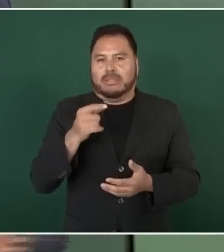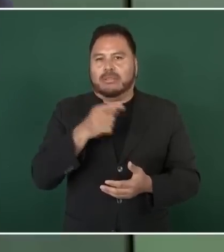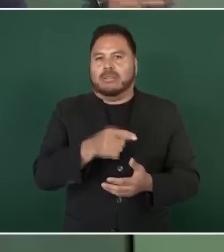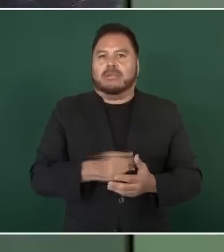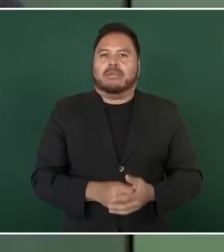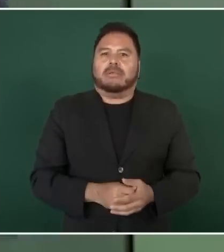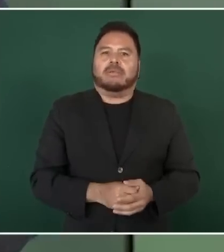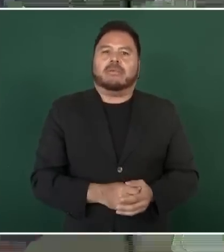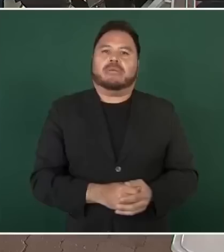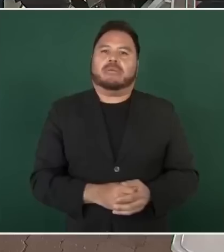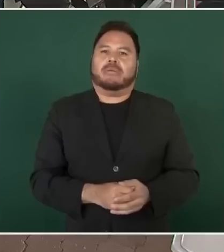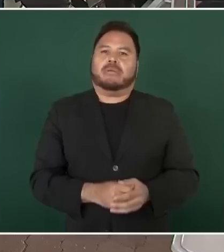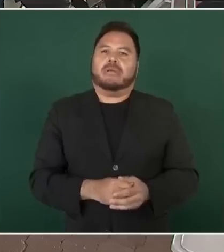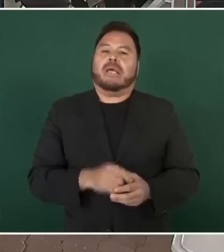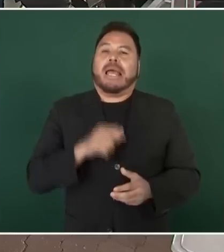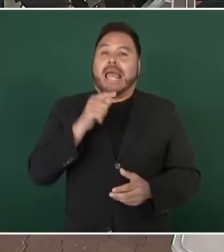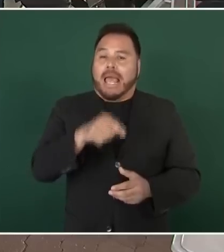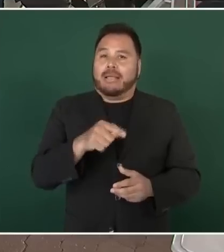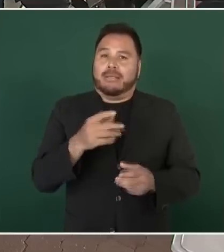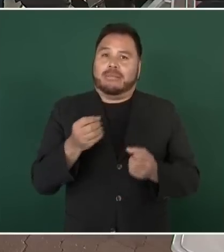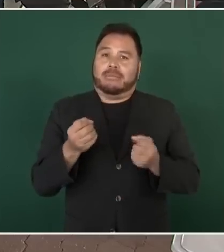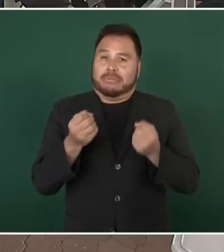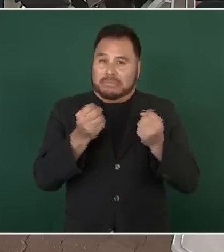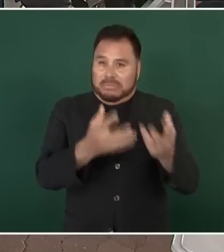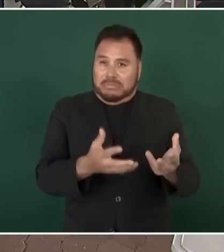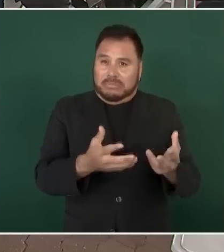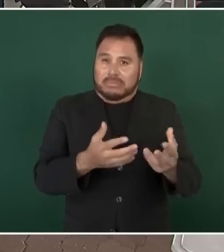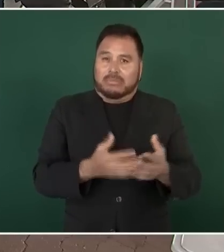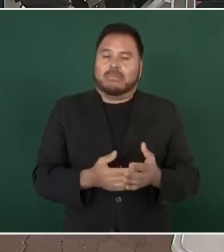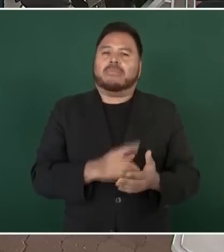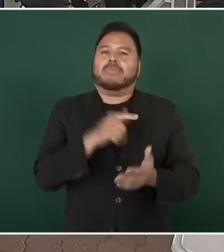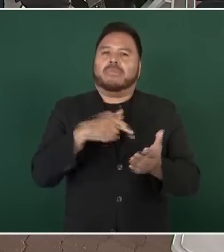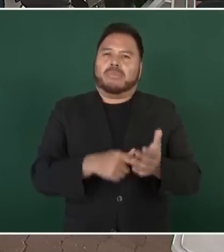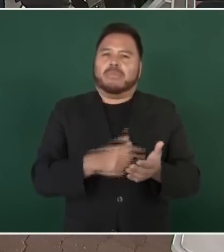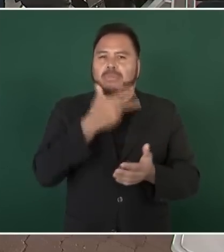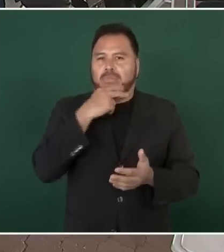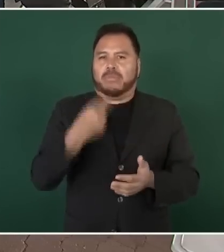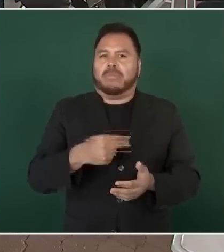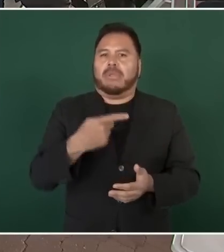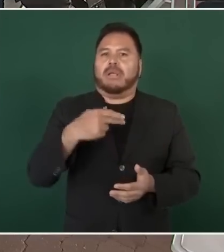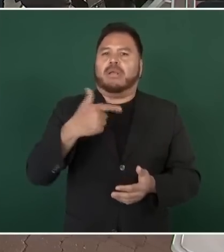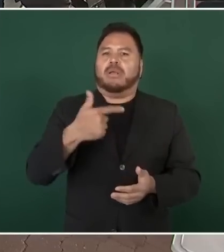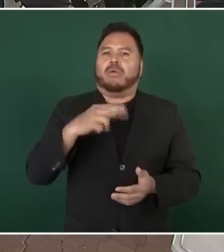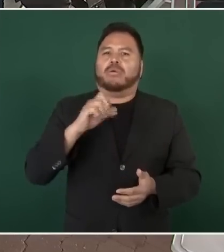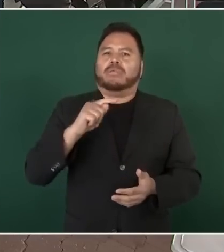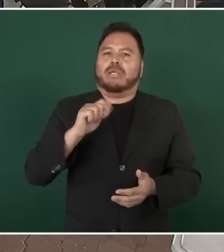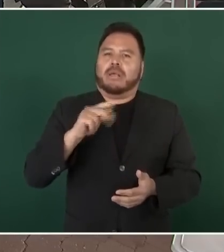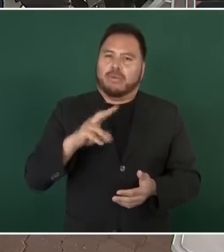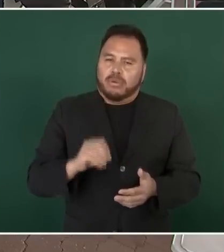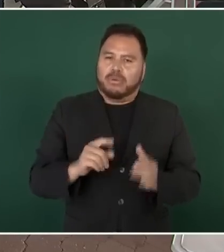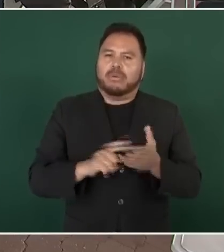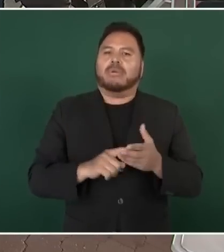le entregó, el gobierno entregó a Gustavo Madero